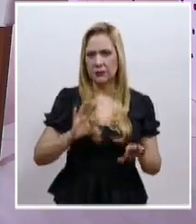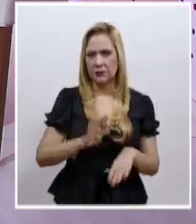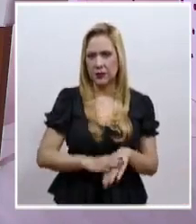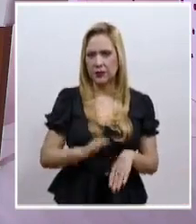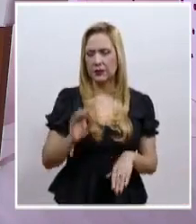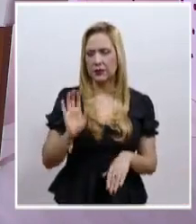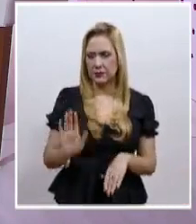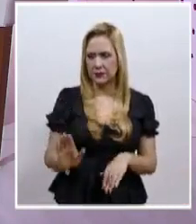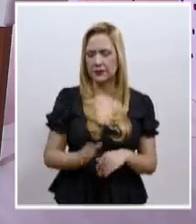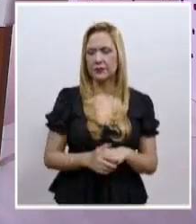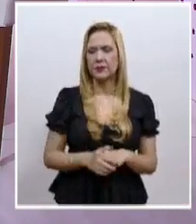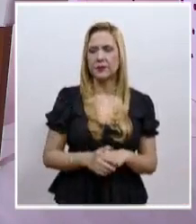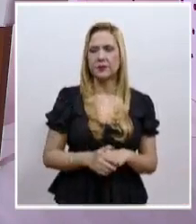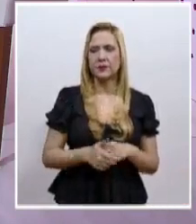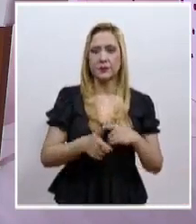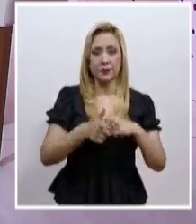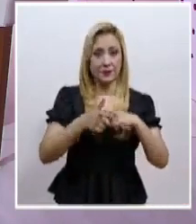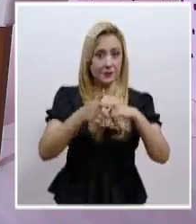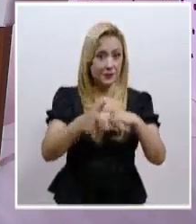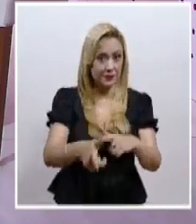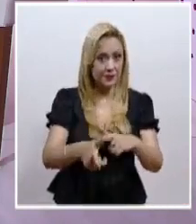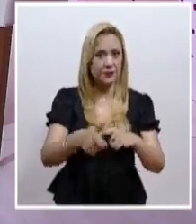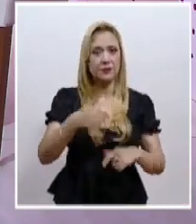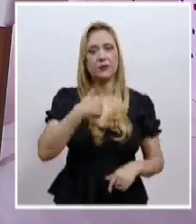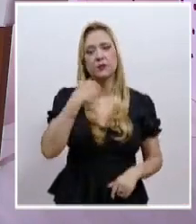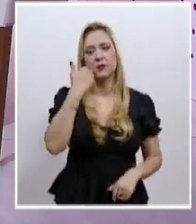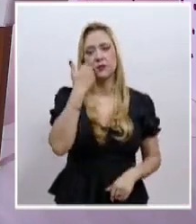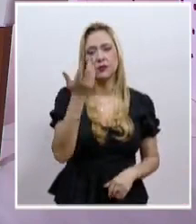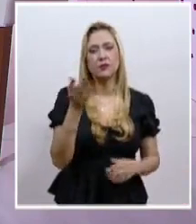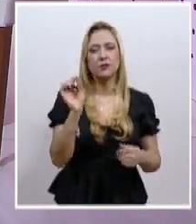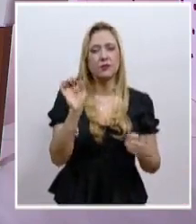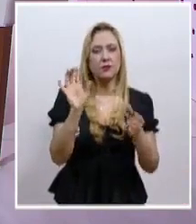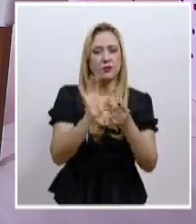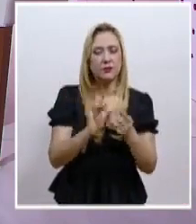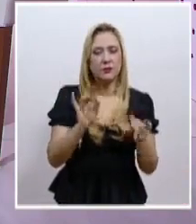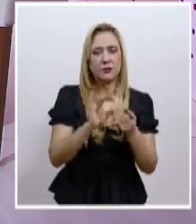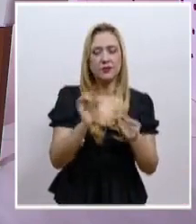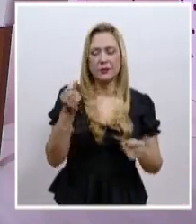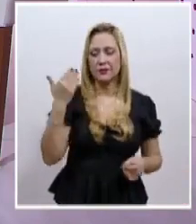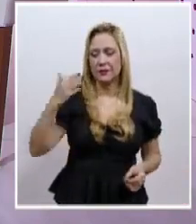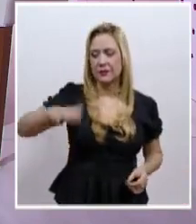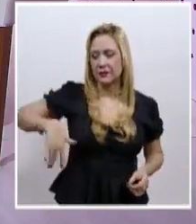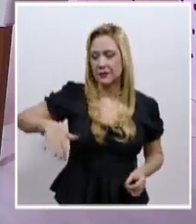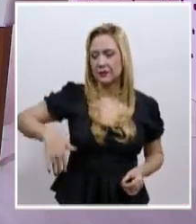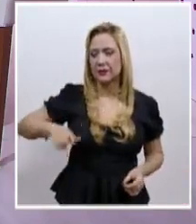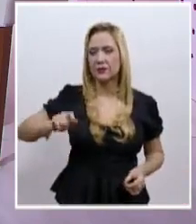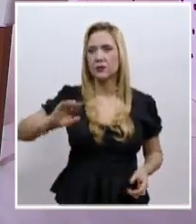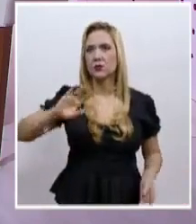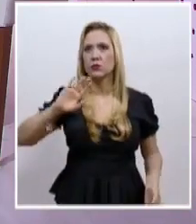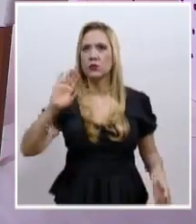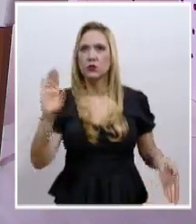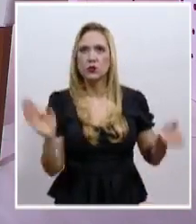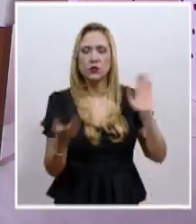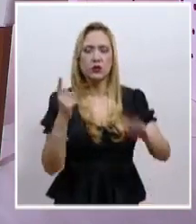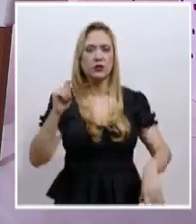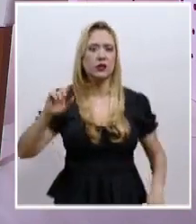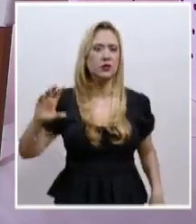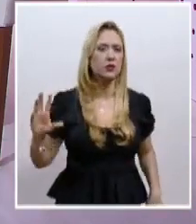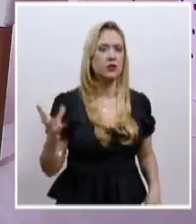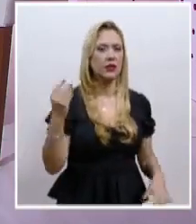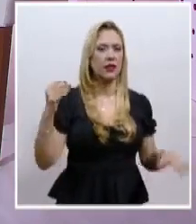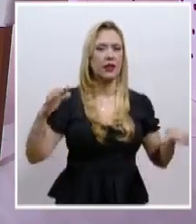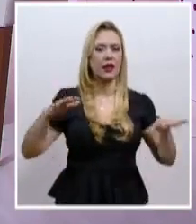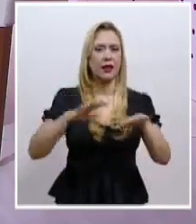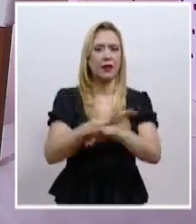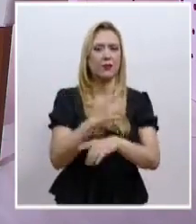tema. Antes de seguir con el tema del desarrollo, Joyce, me gustaría ahondar en algo que mencionaste ya, la globalización y el cambio tecnológico. Creo que son